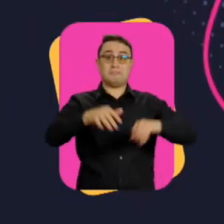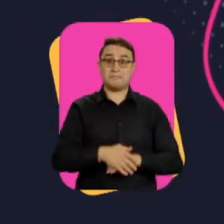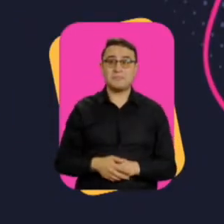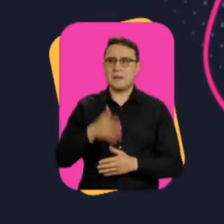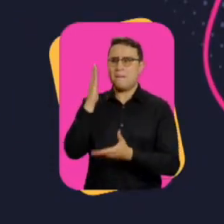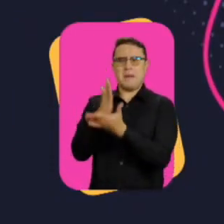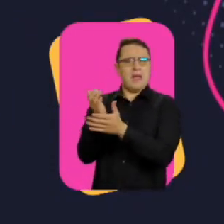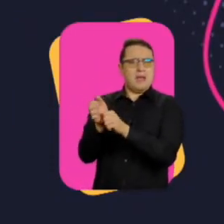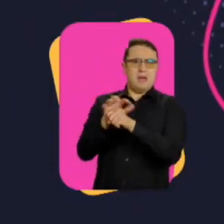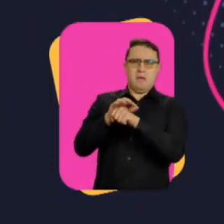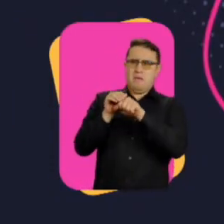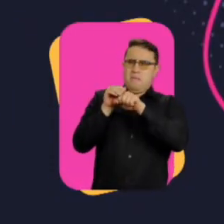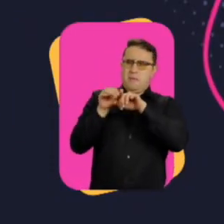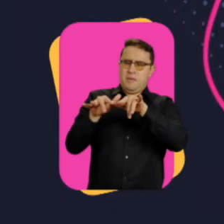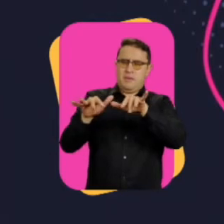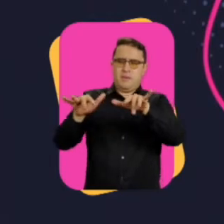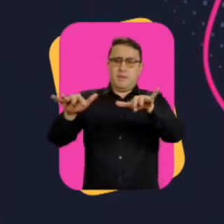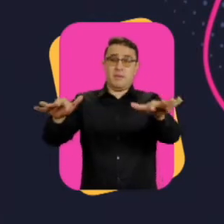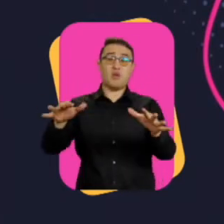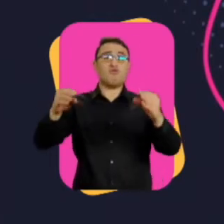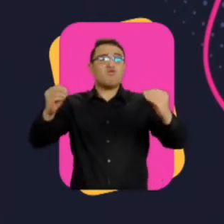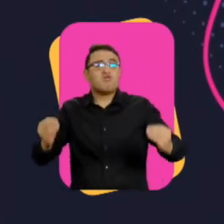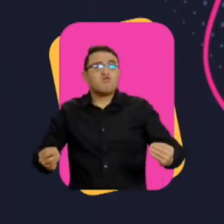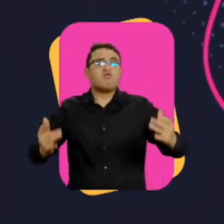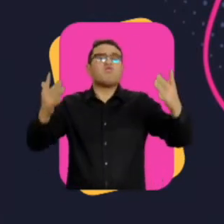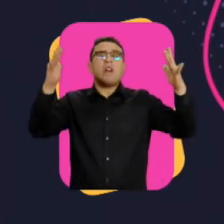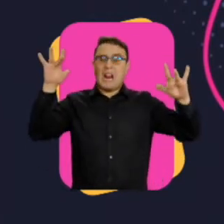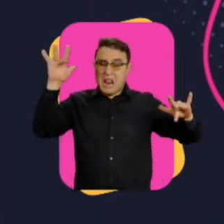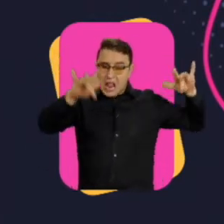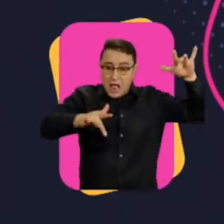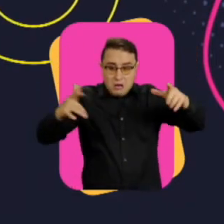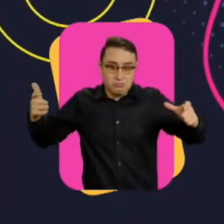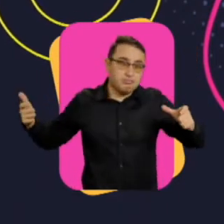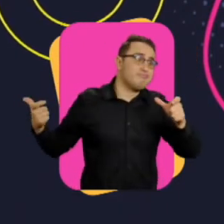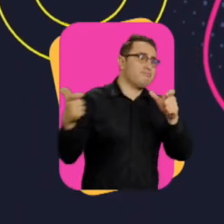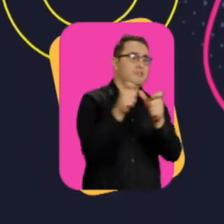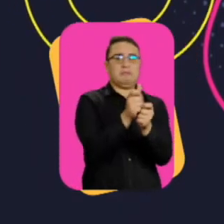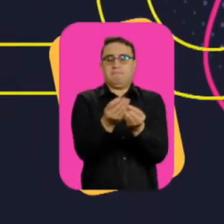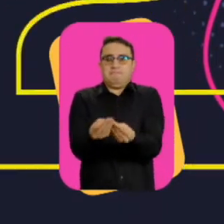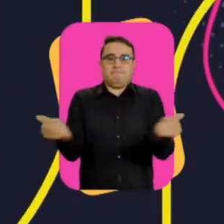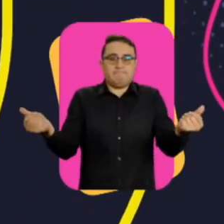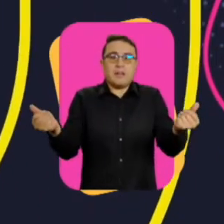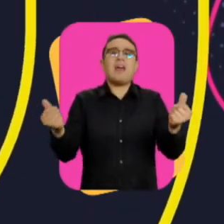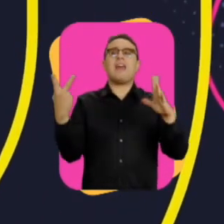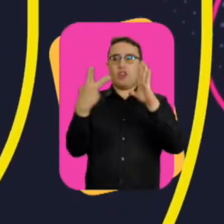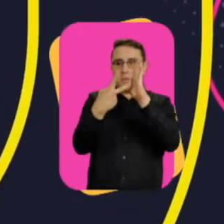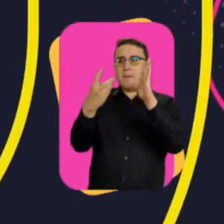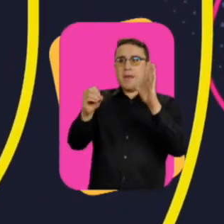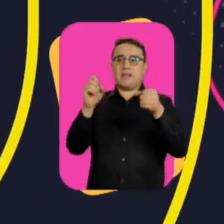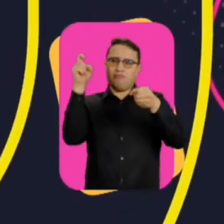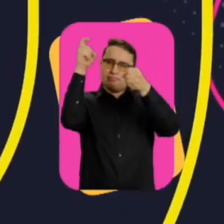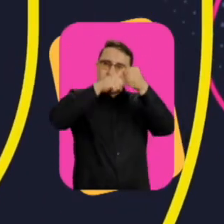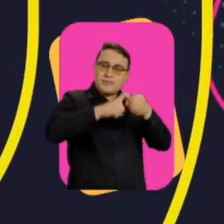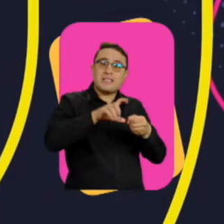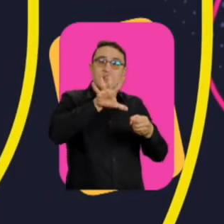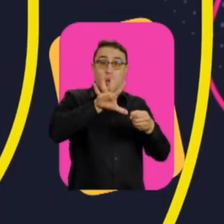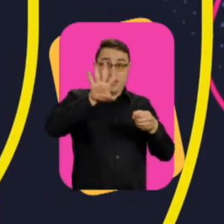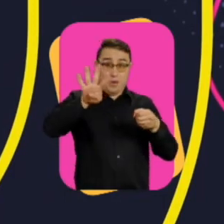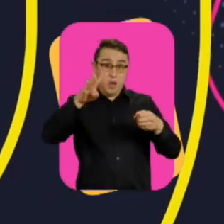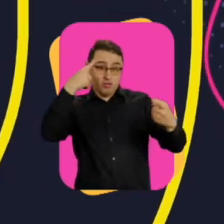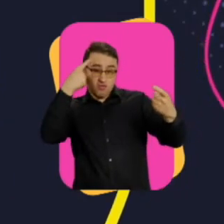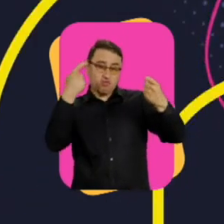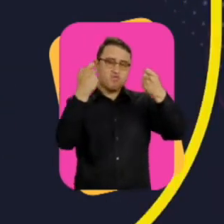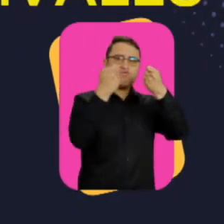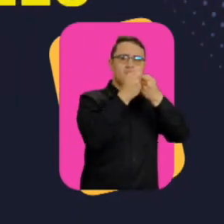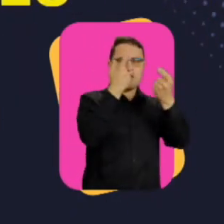pandemia y de la reducción considerable de eventos presenciales, en 2020 se suscribieron 54 alianzas